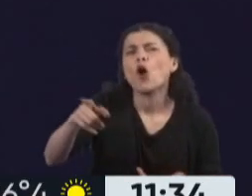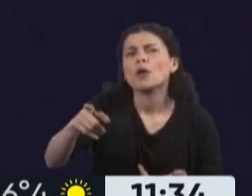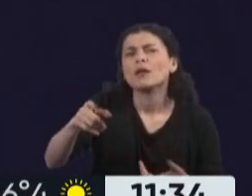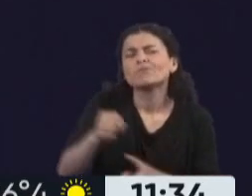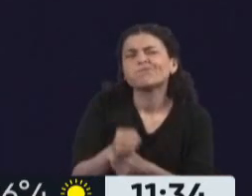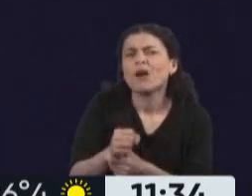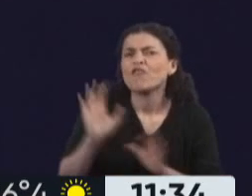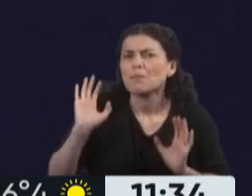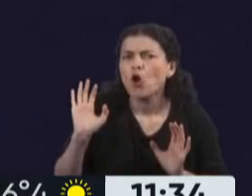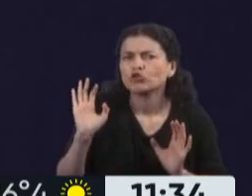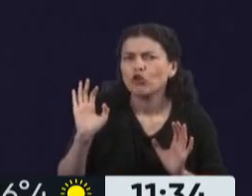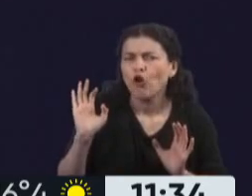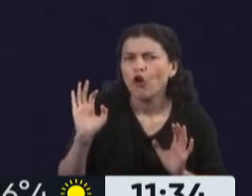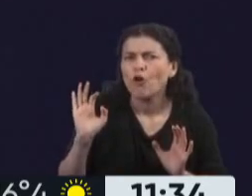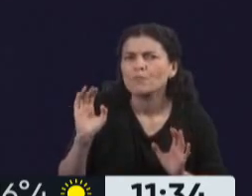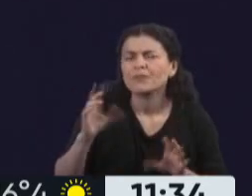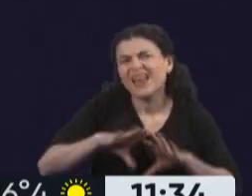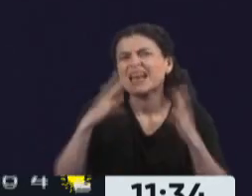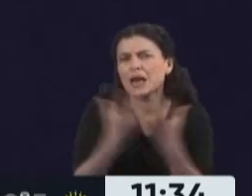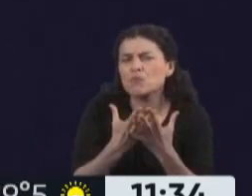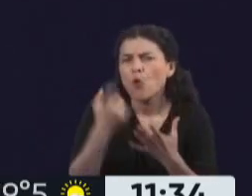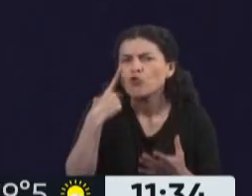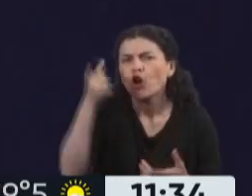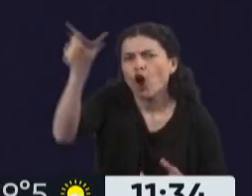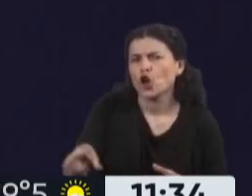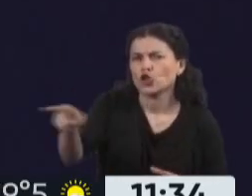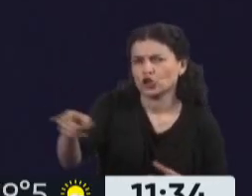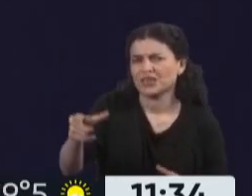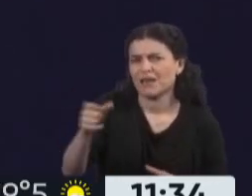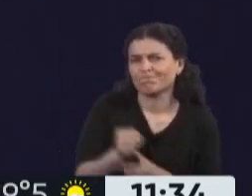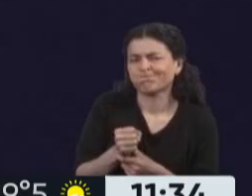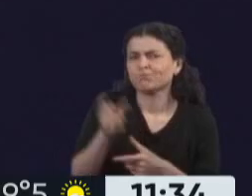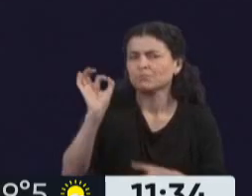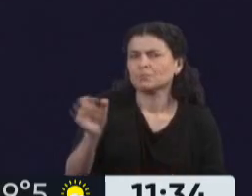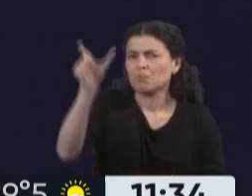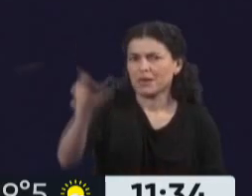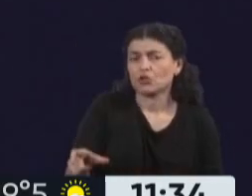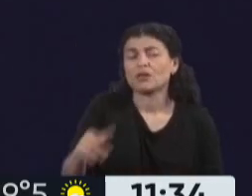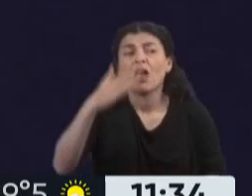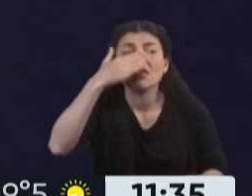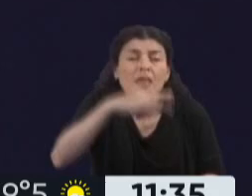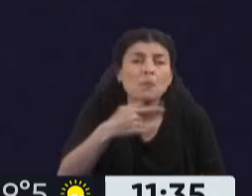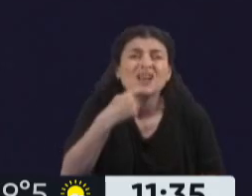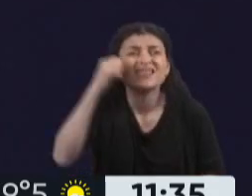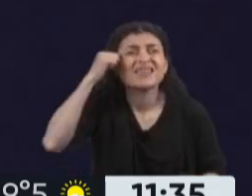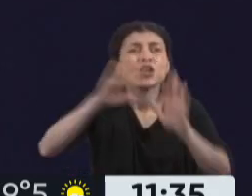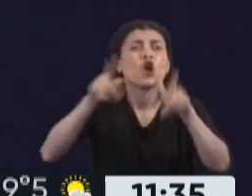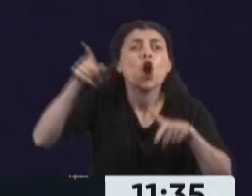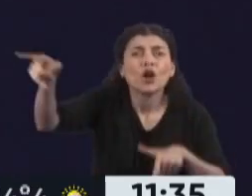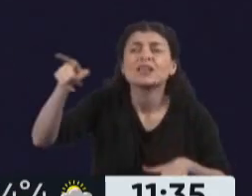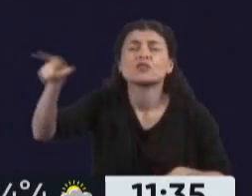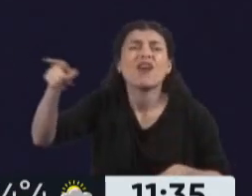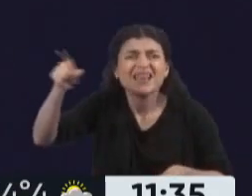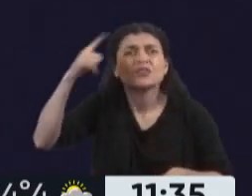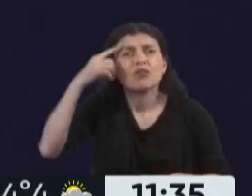renombre, incluso te diría de renombre mundial. Después, como te decía, si el Congreso decide elevar un proyecto de ampliación